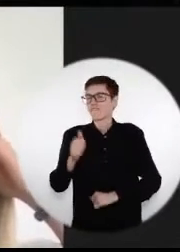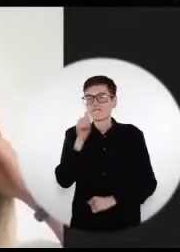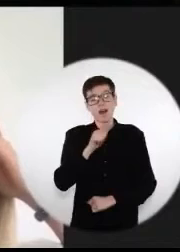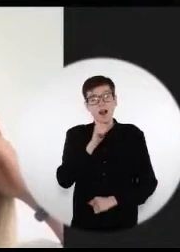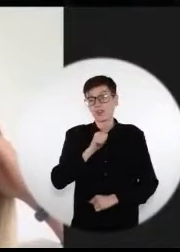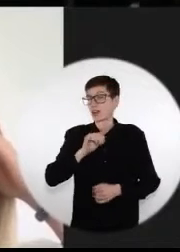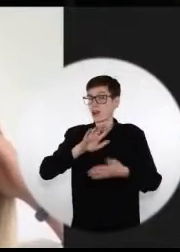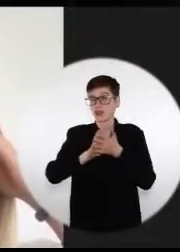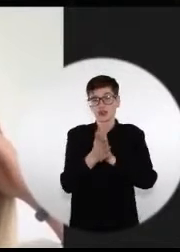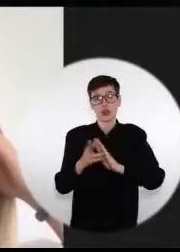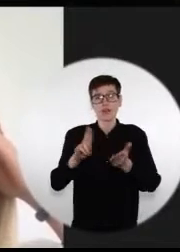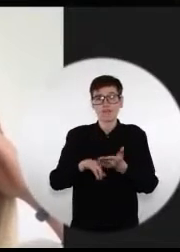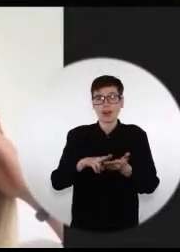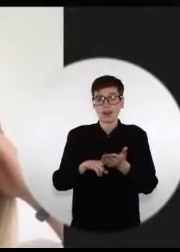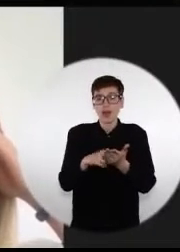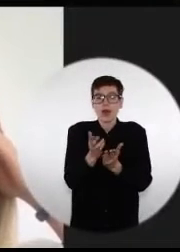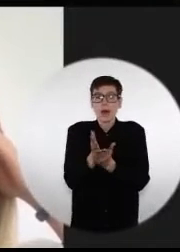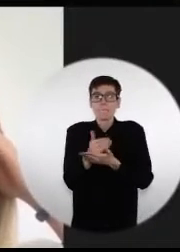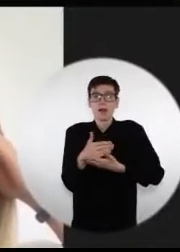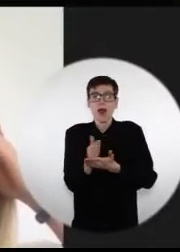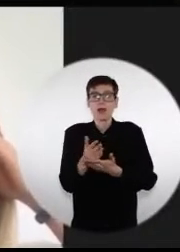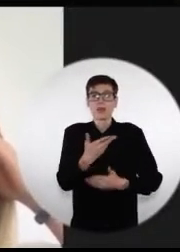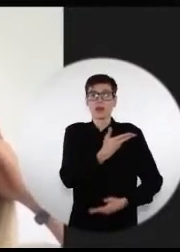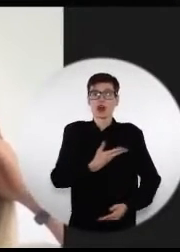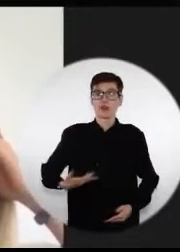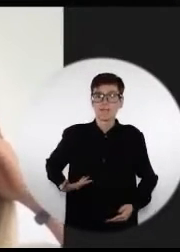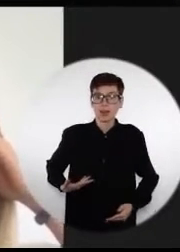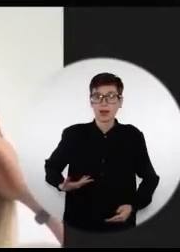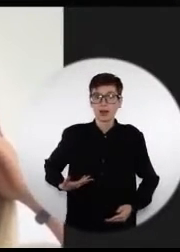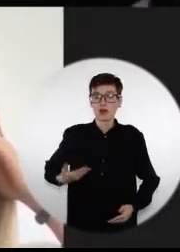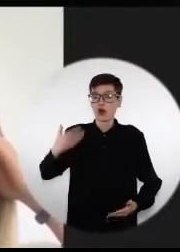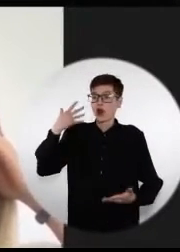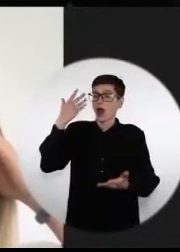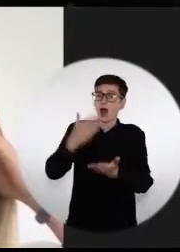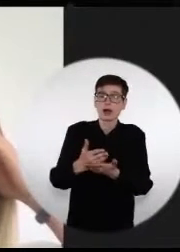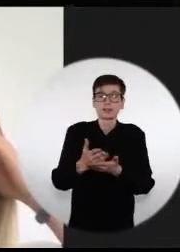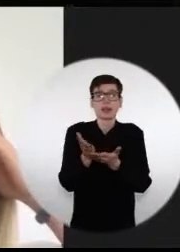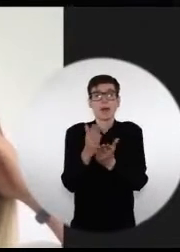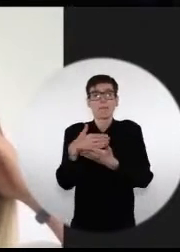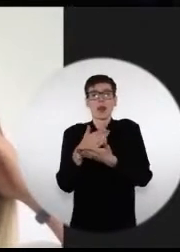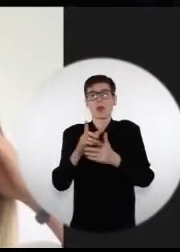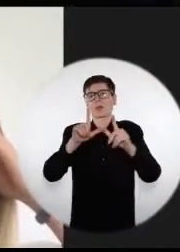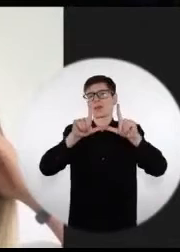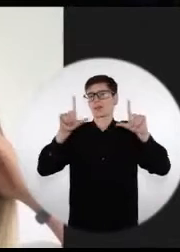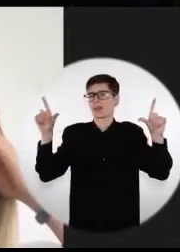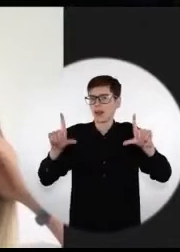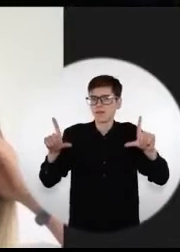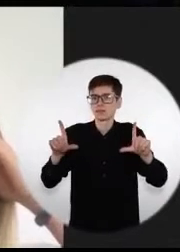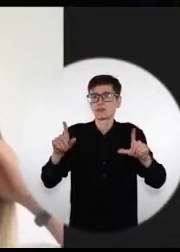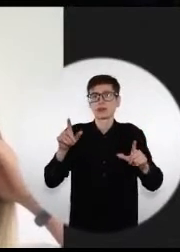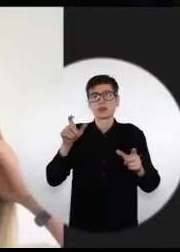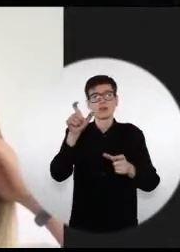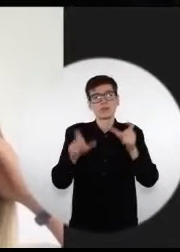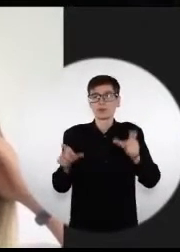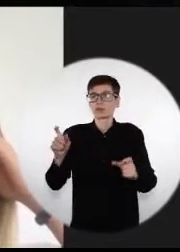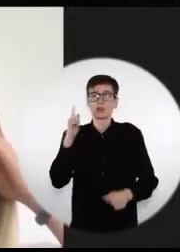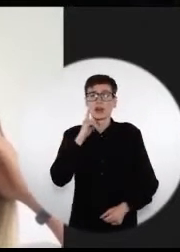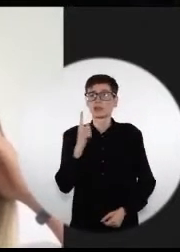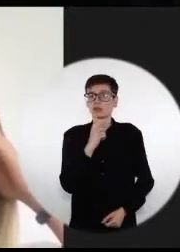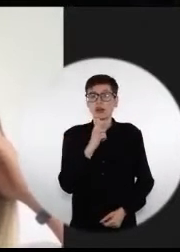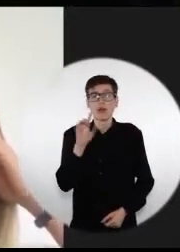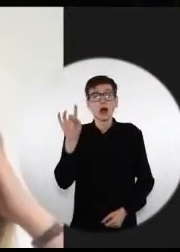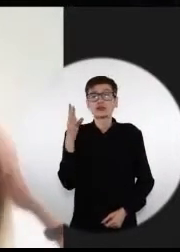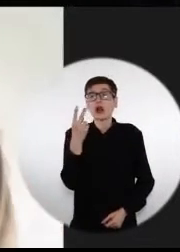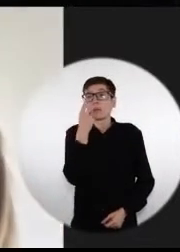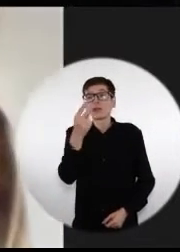tienes que terrible tu pregunta porque mi respuesta es falta todo falta absolutamente todo desde un plan